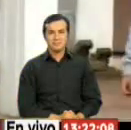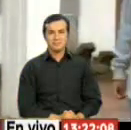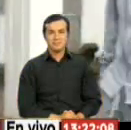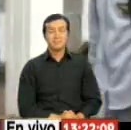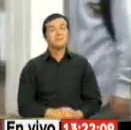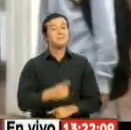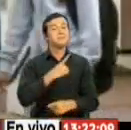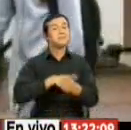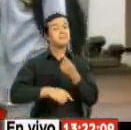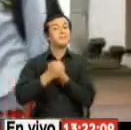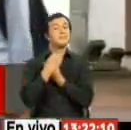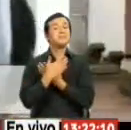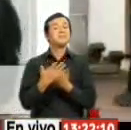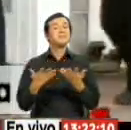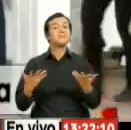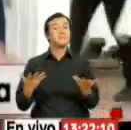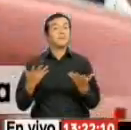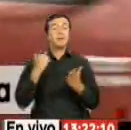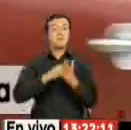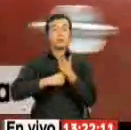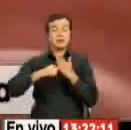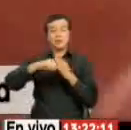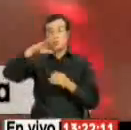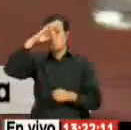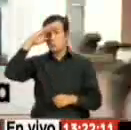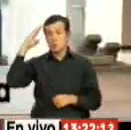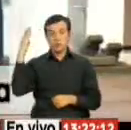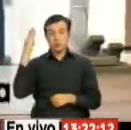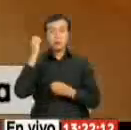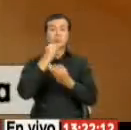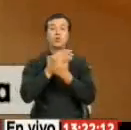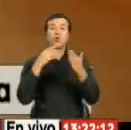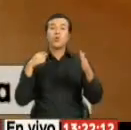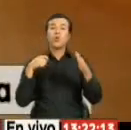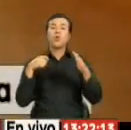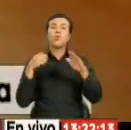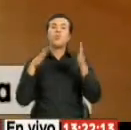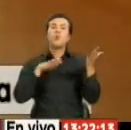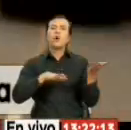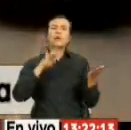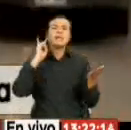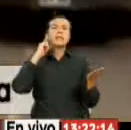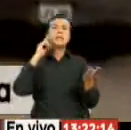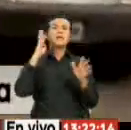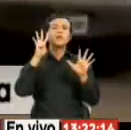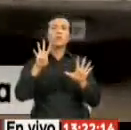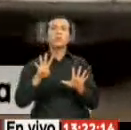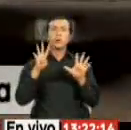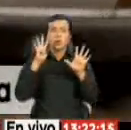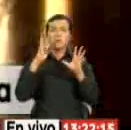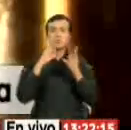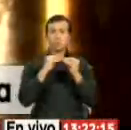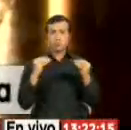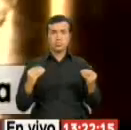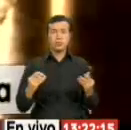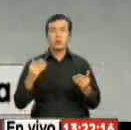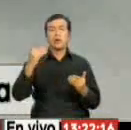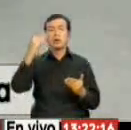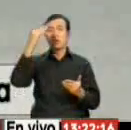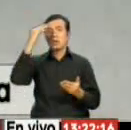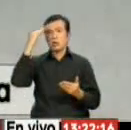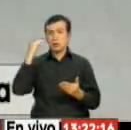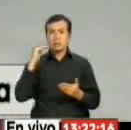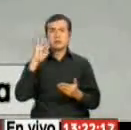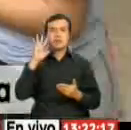al volver de la pausa ministerio del interior confirma la muerte de una niña de nueve años cuya desaparición se reportó